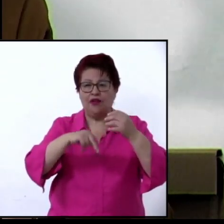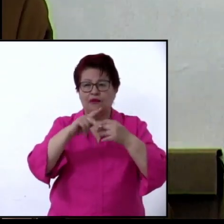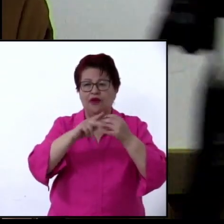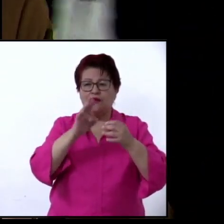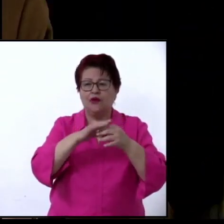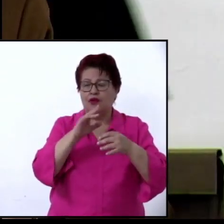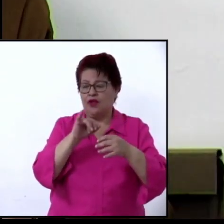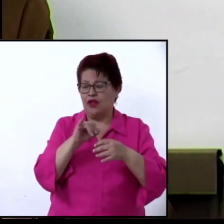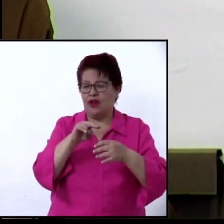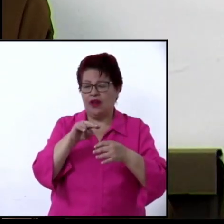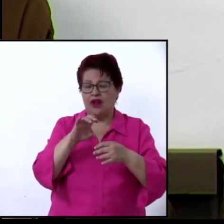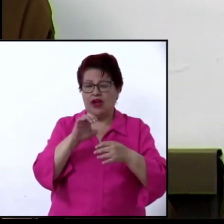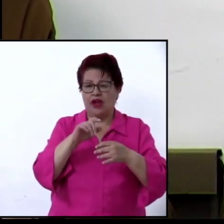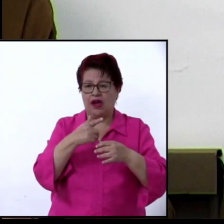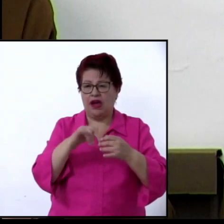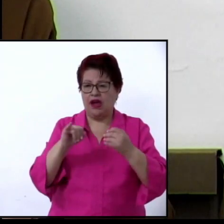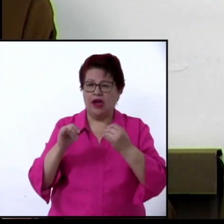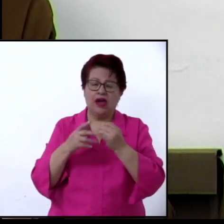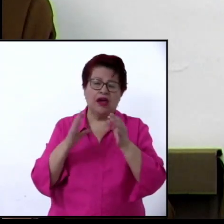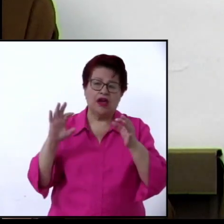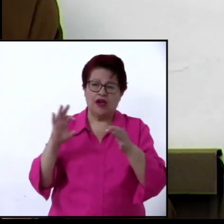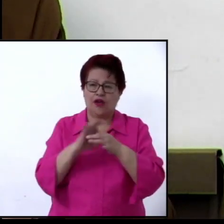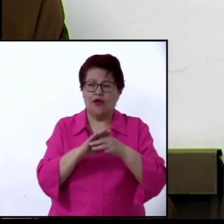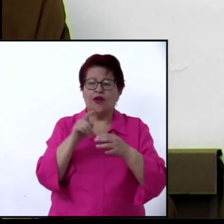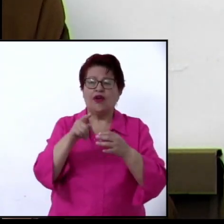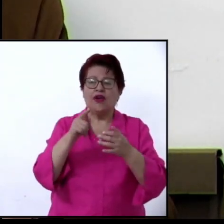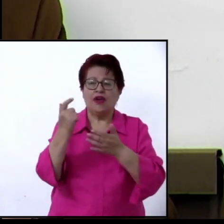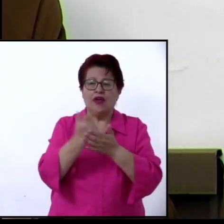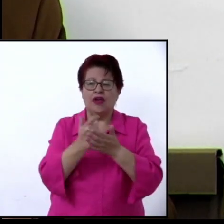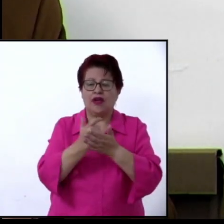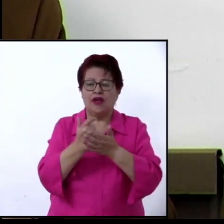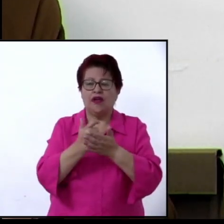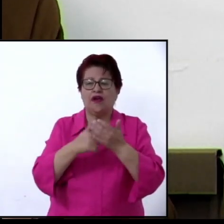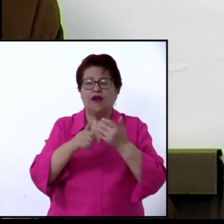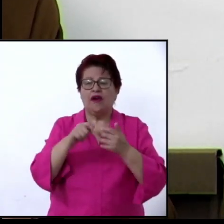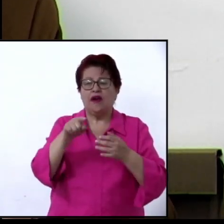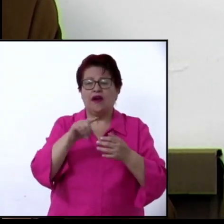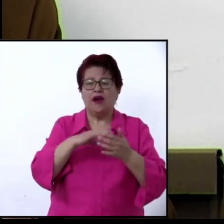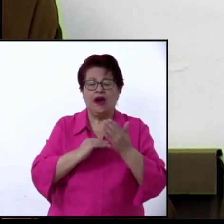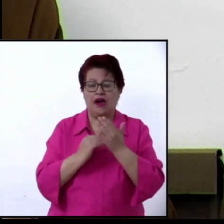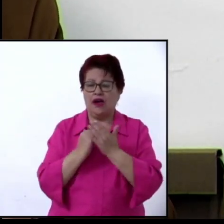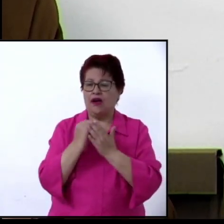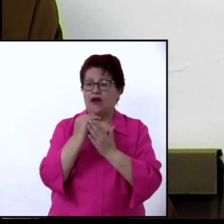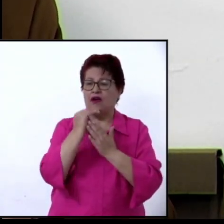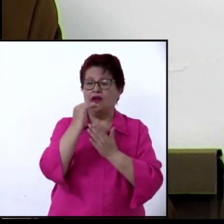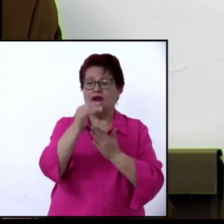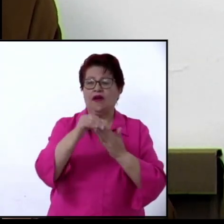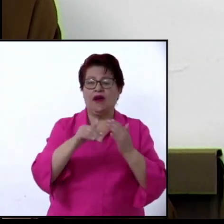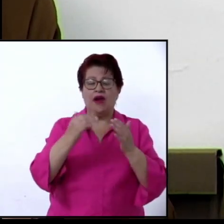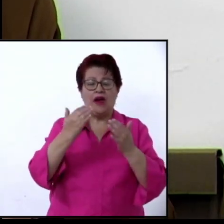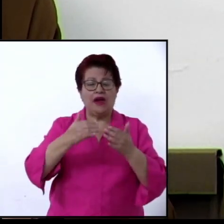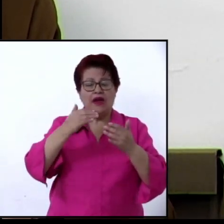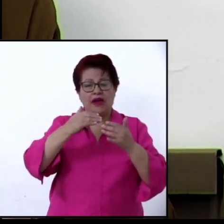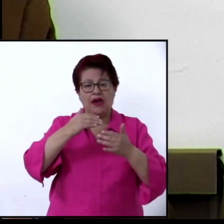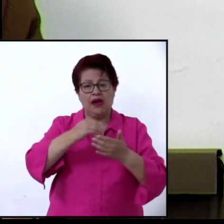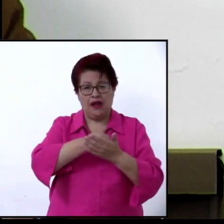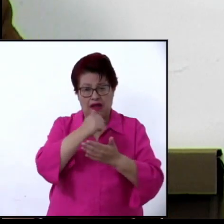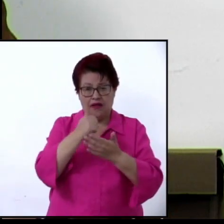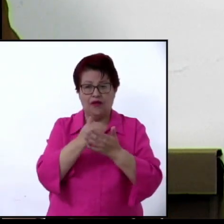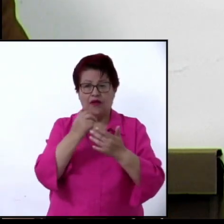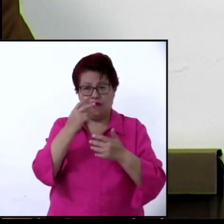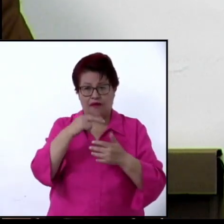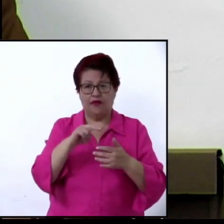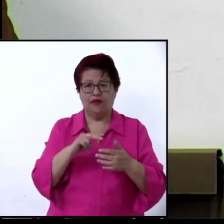INEGI, también se ha dado cuenta que la población económicamente activa se ha incrementado en nuestra ciudad.